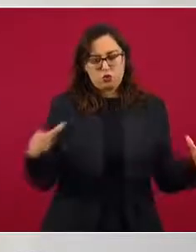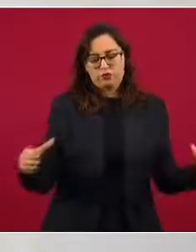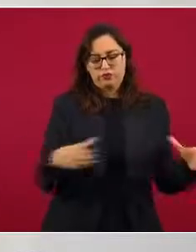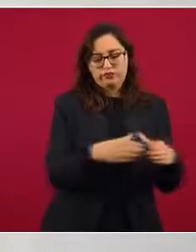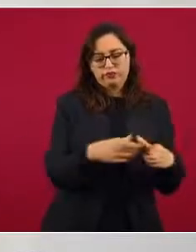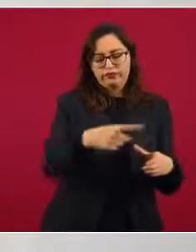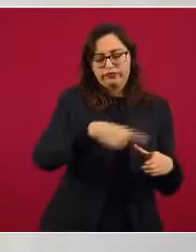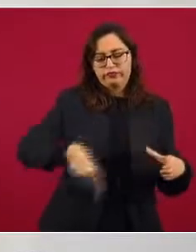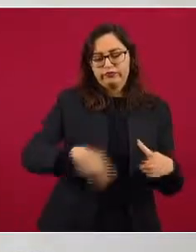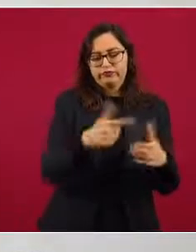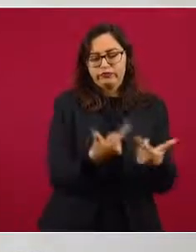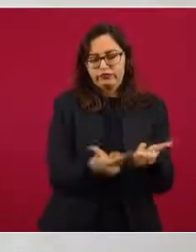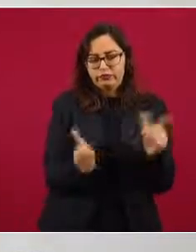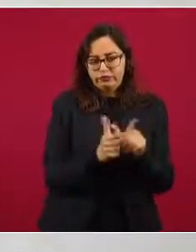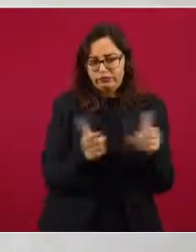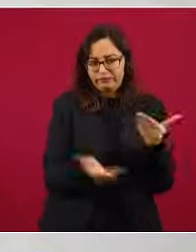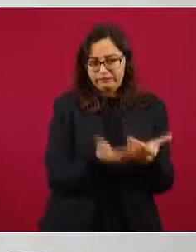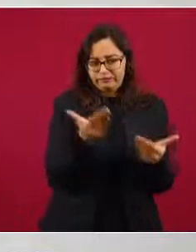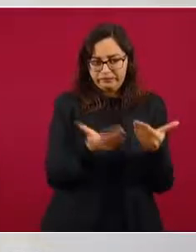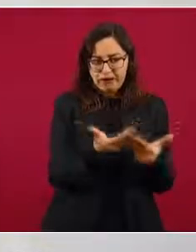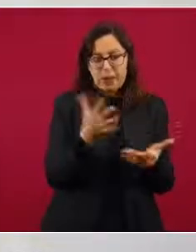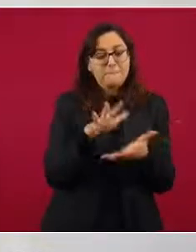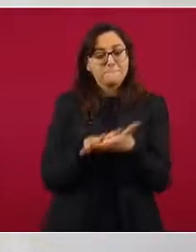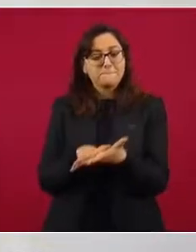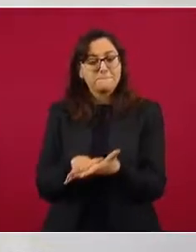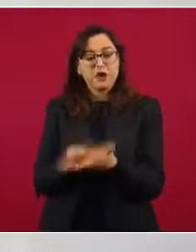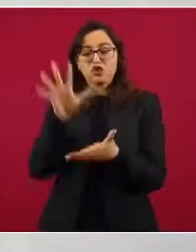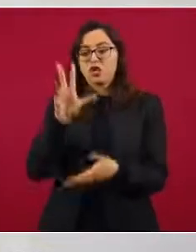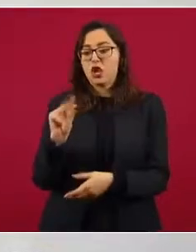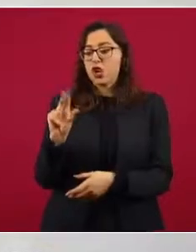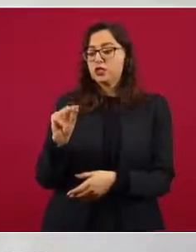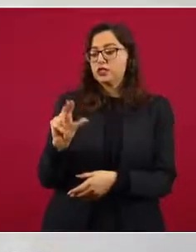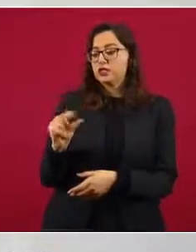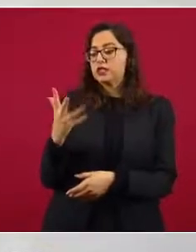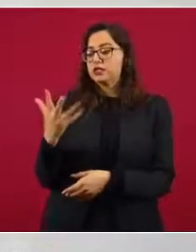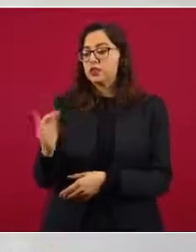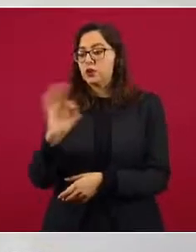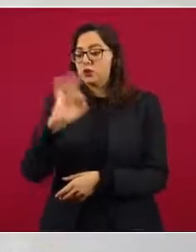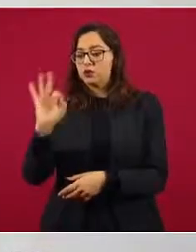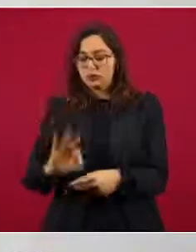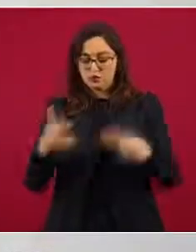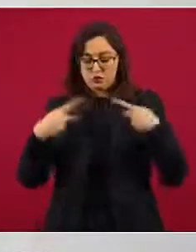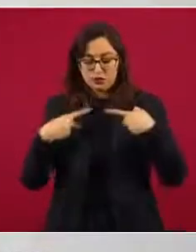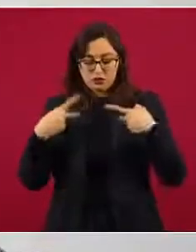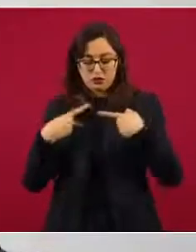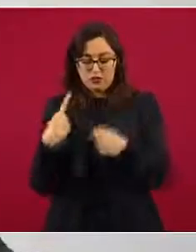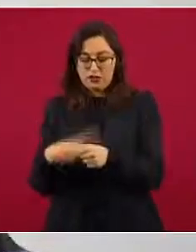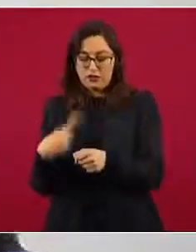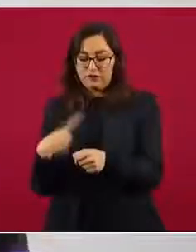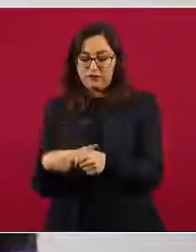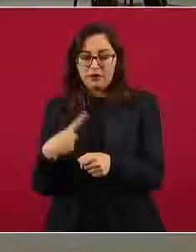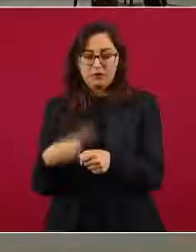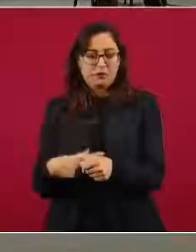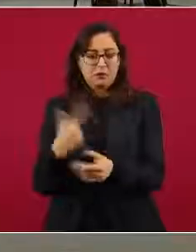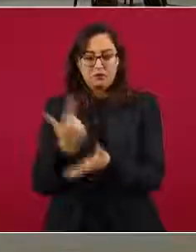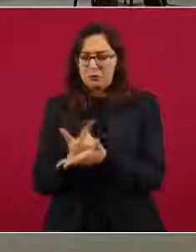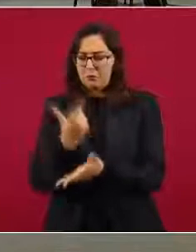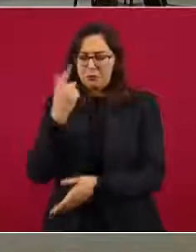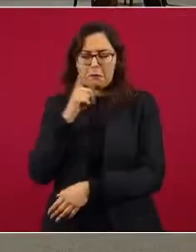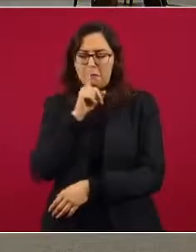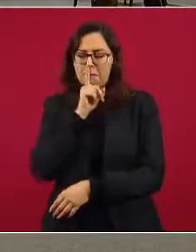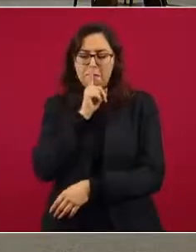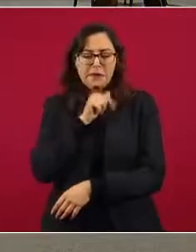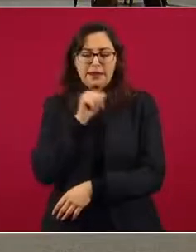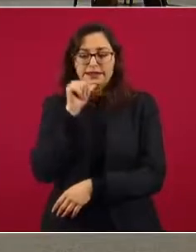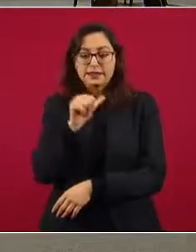hospitalizadas por COVID-19. La enorme mayoría, más del 85%, son personas que no están críticamente enfermas, como